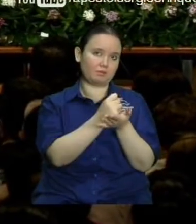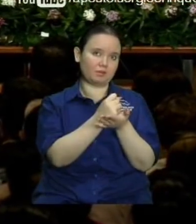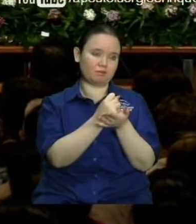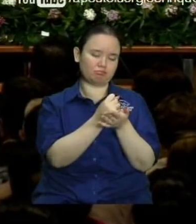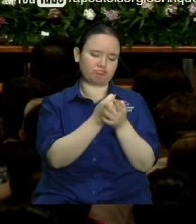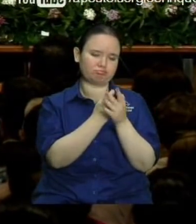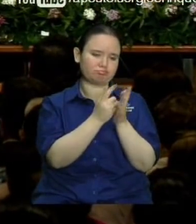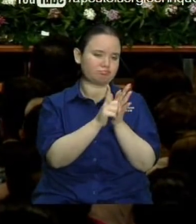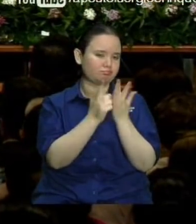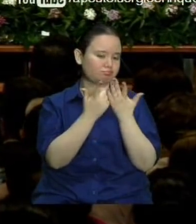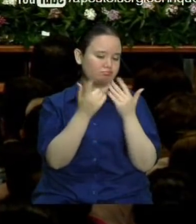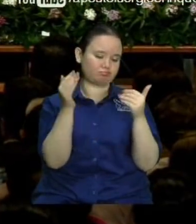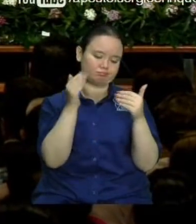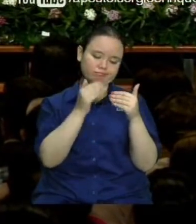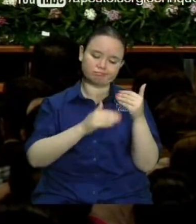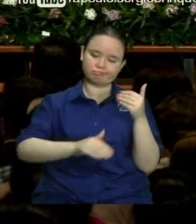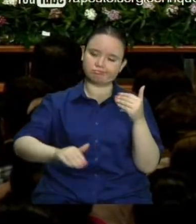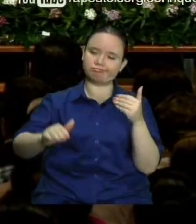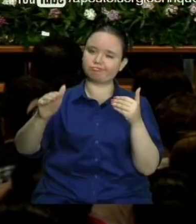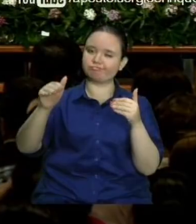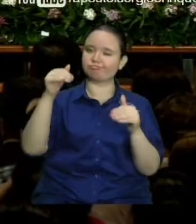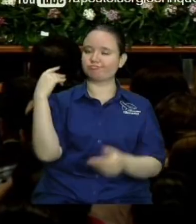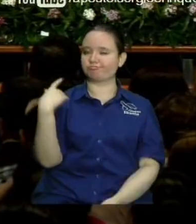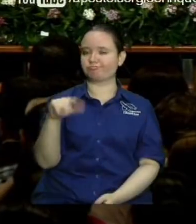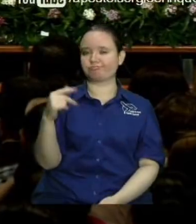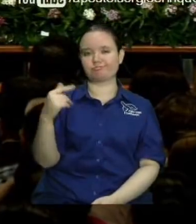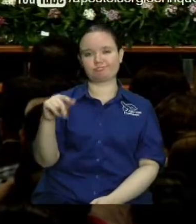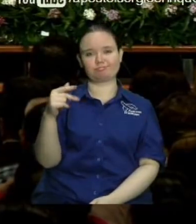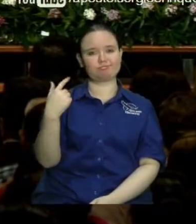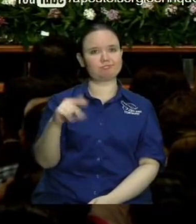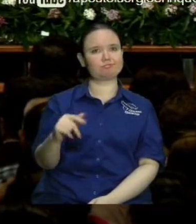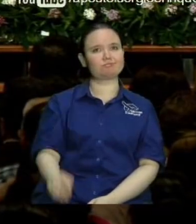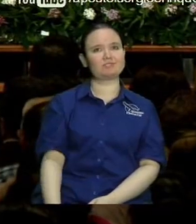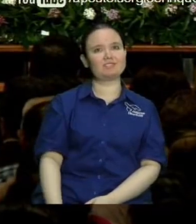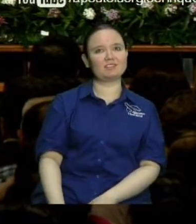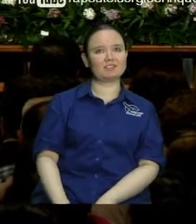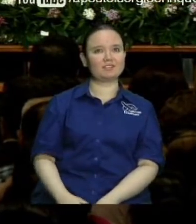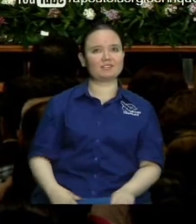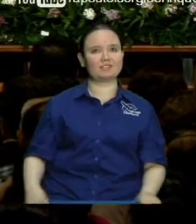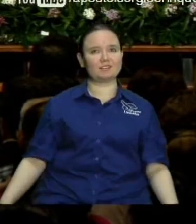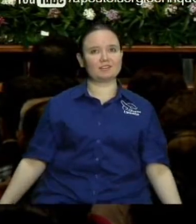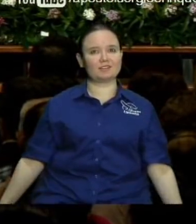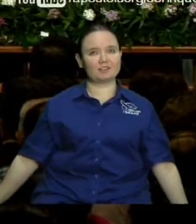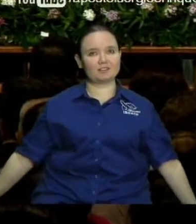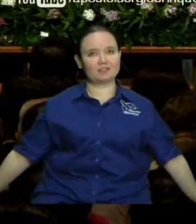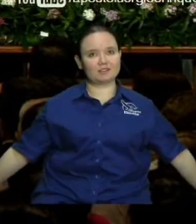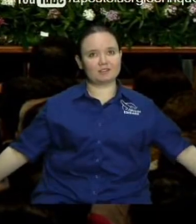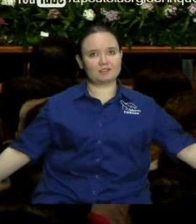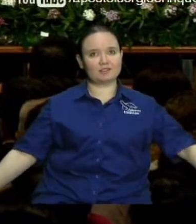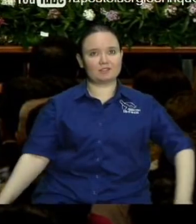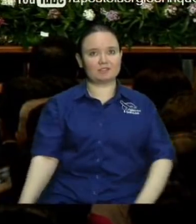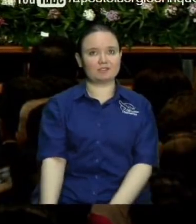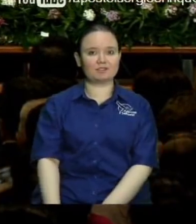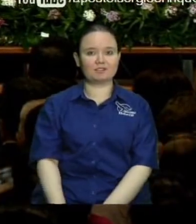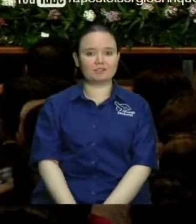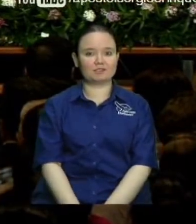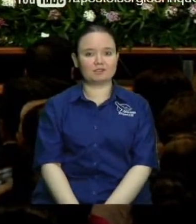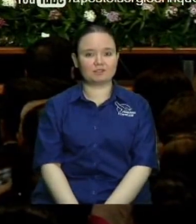aquellos recalcitrantes, ¿verdad? De hueso colorado. De aquellos que le ofrecían un chicharrón y